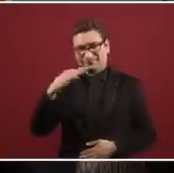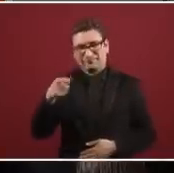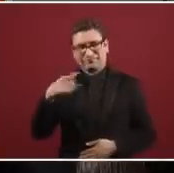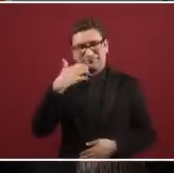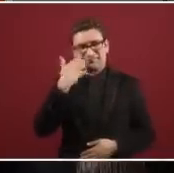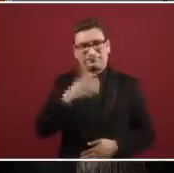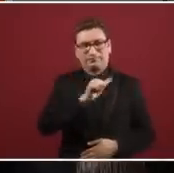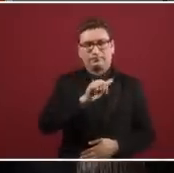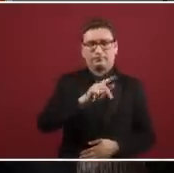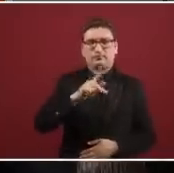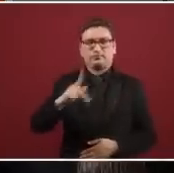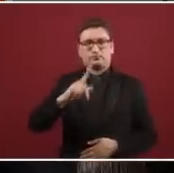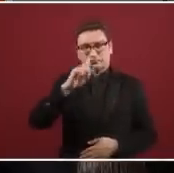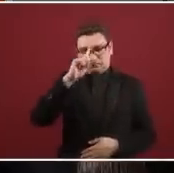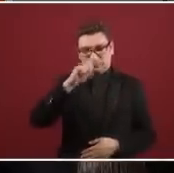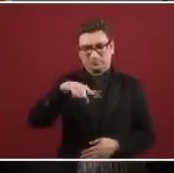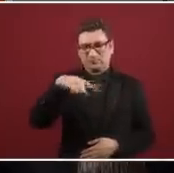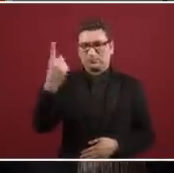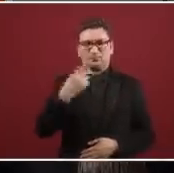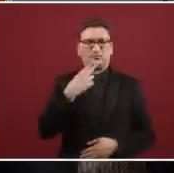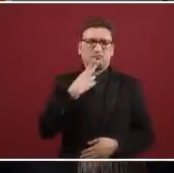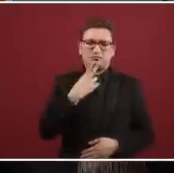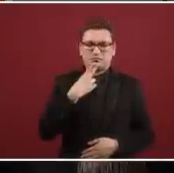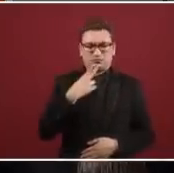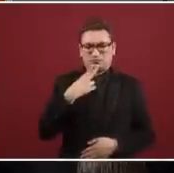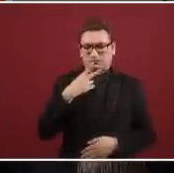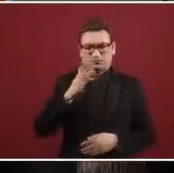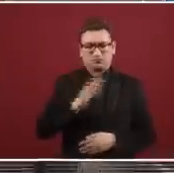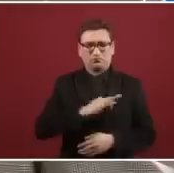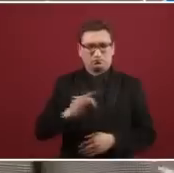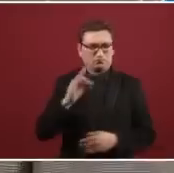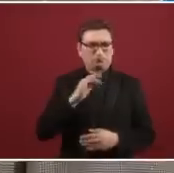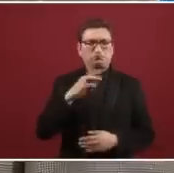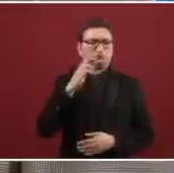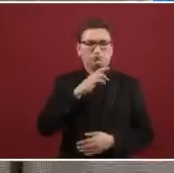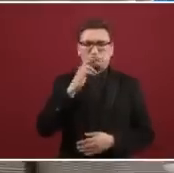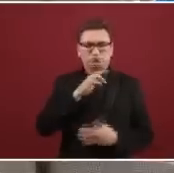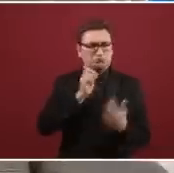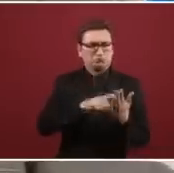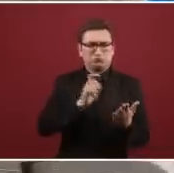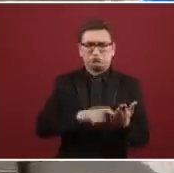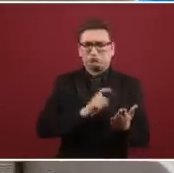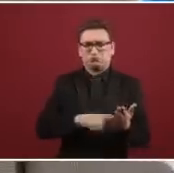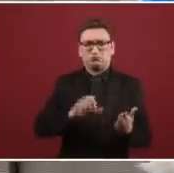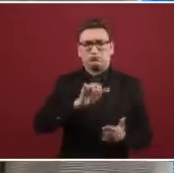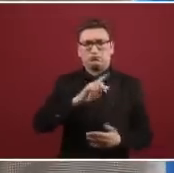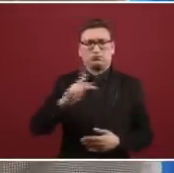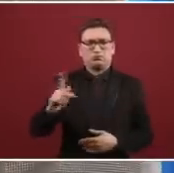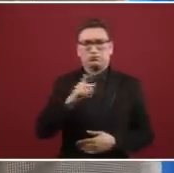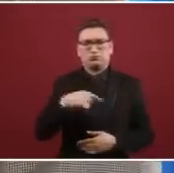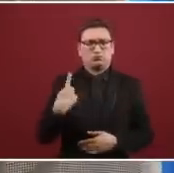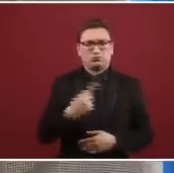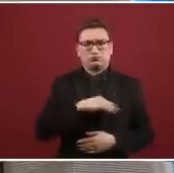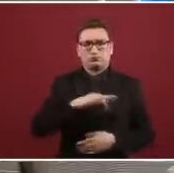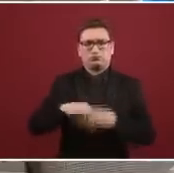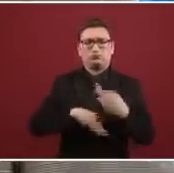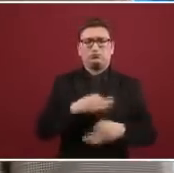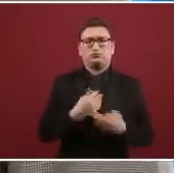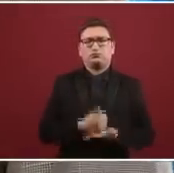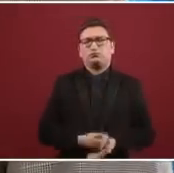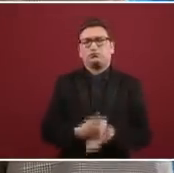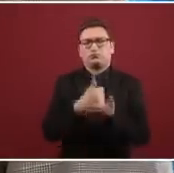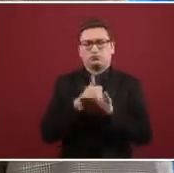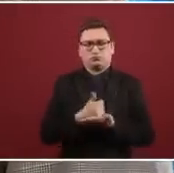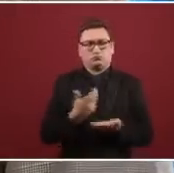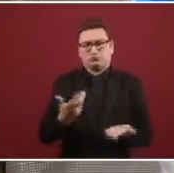app fácil de utilizar, una app práctica que realmente nos dé un resultado